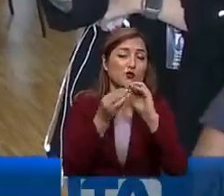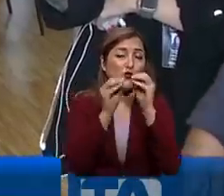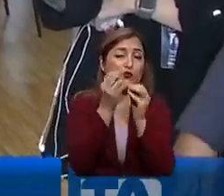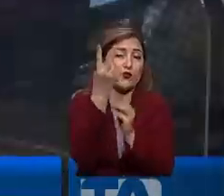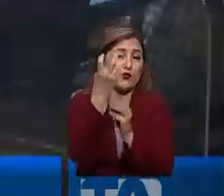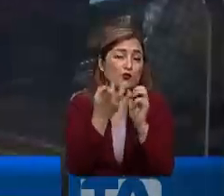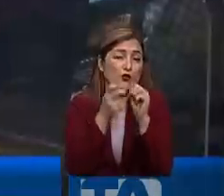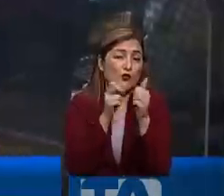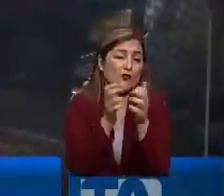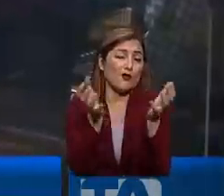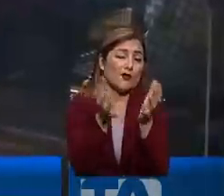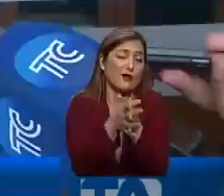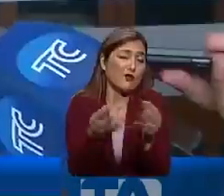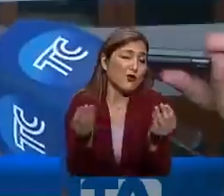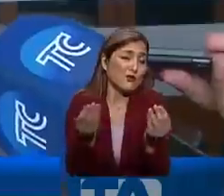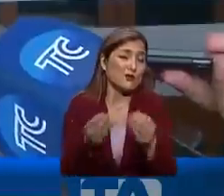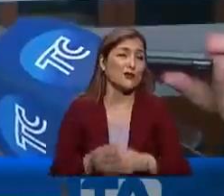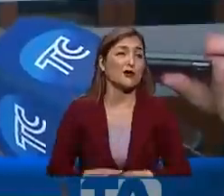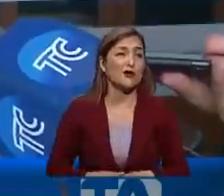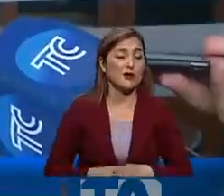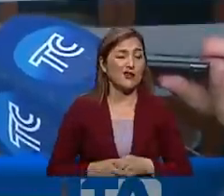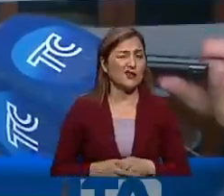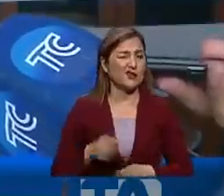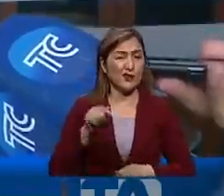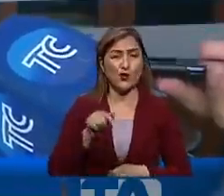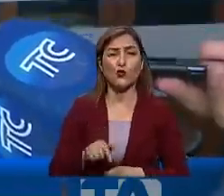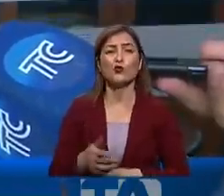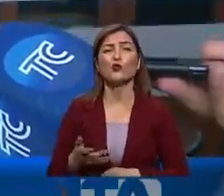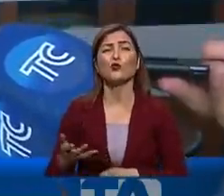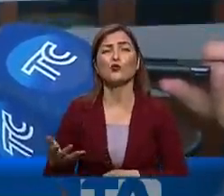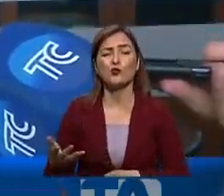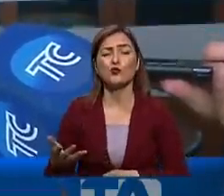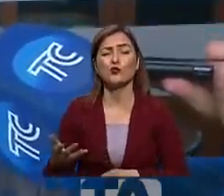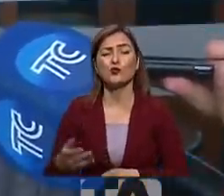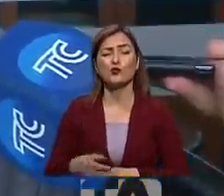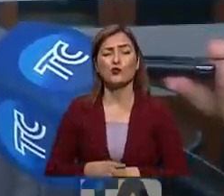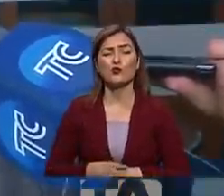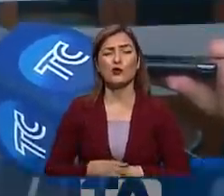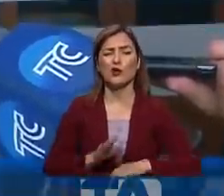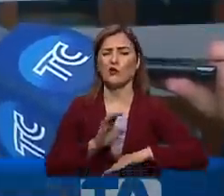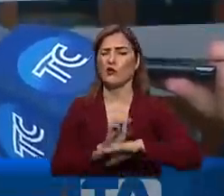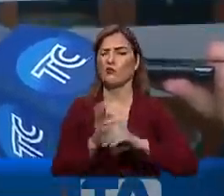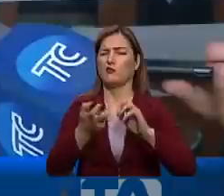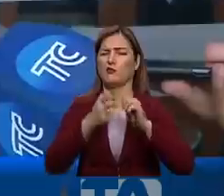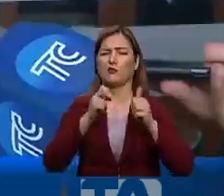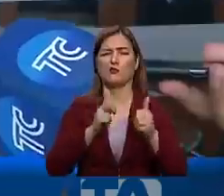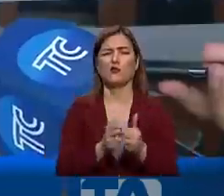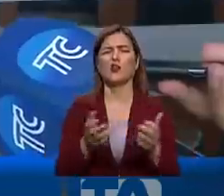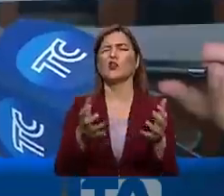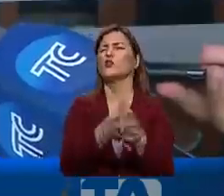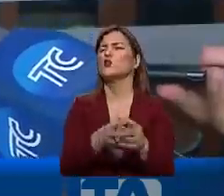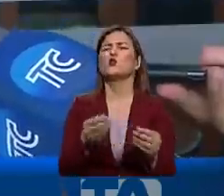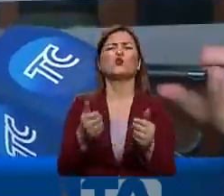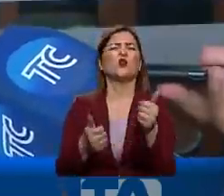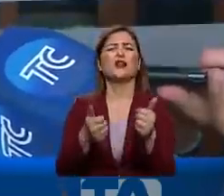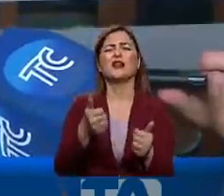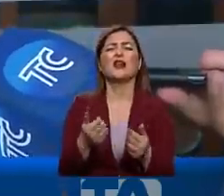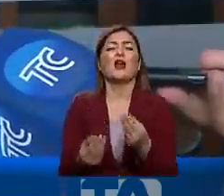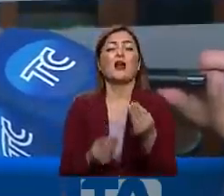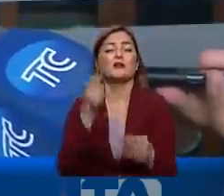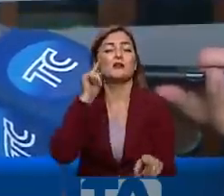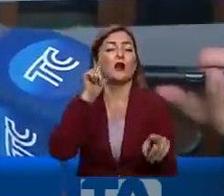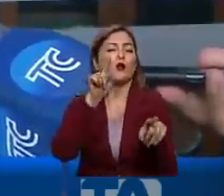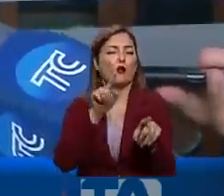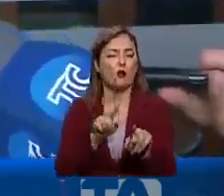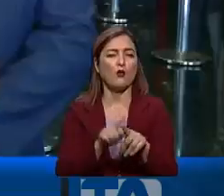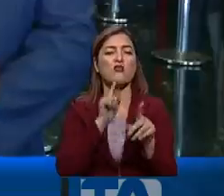que se resuelvan estos impases. Hoy no es el momento de que esto viva el país, el único camino es de llegar a consensos